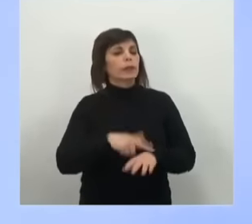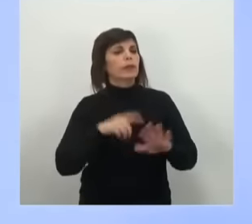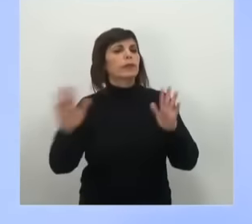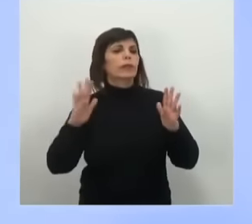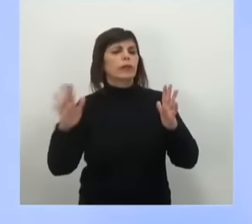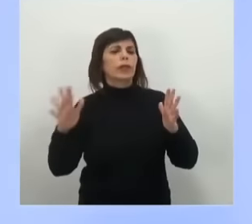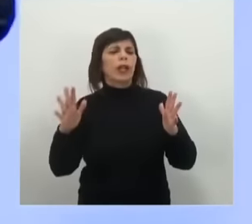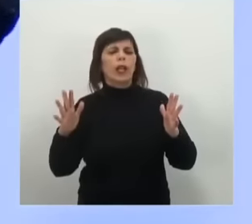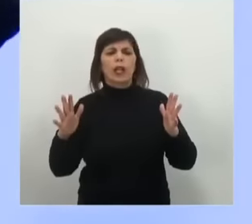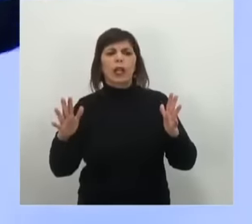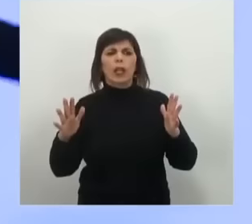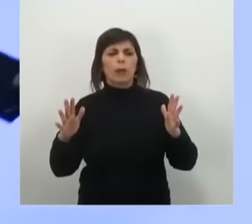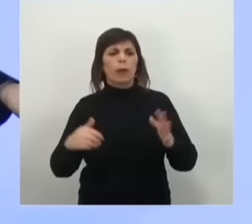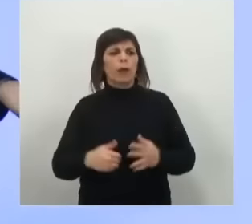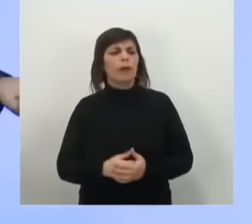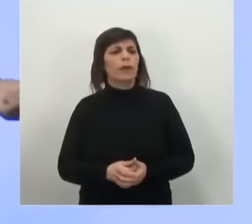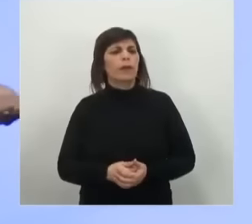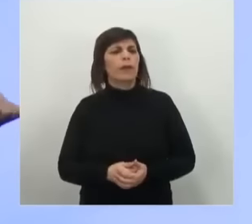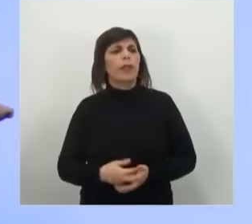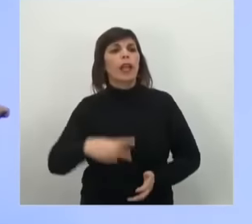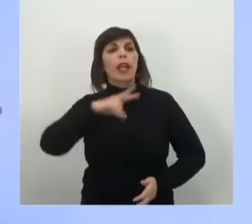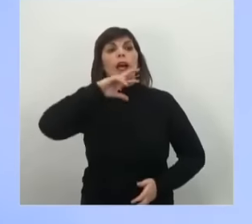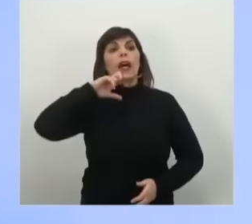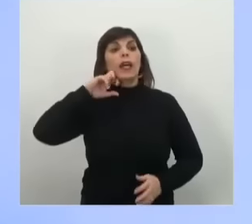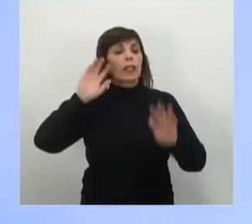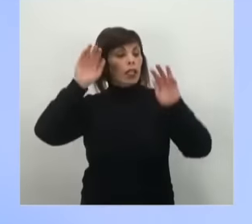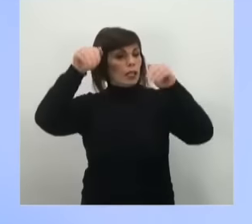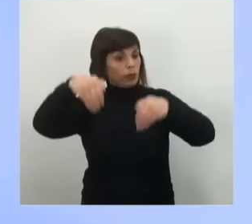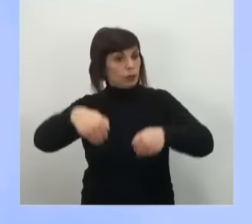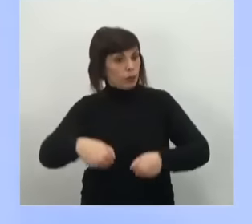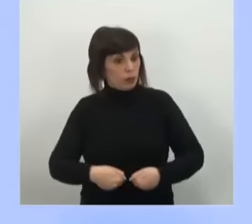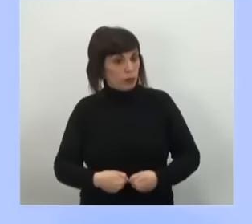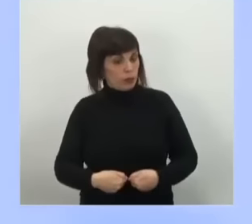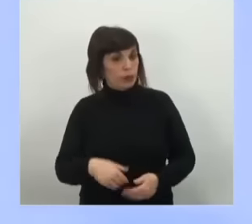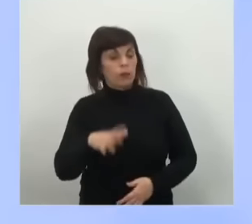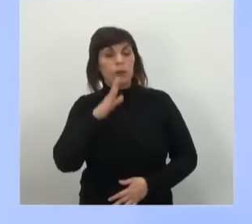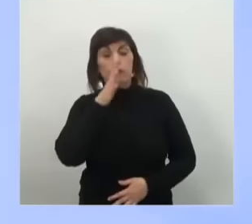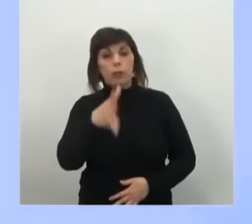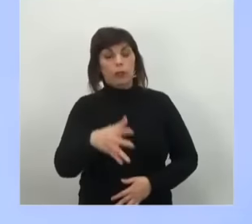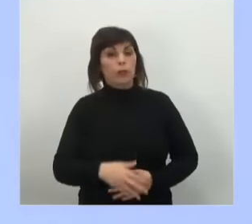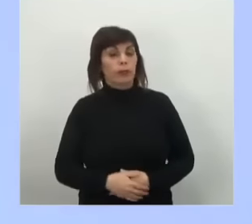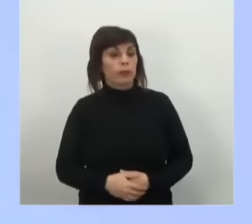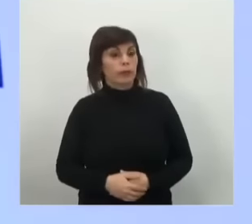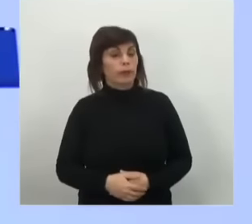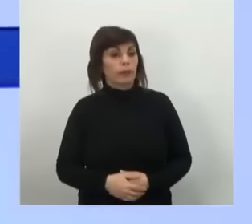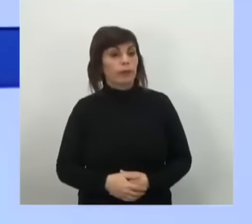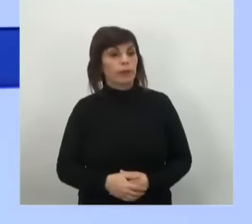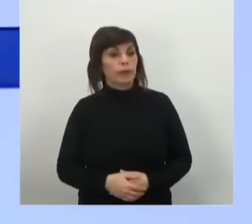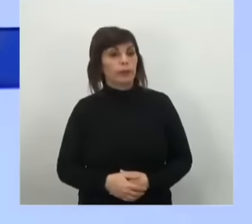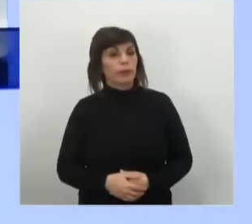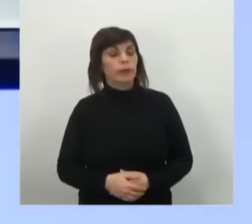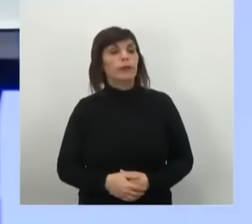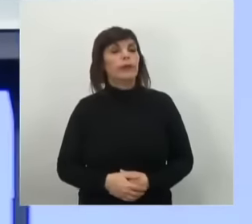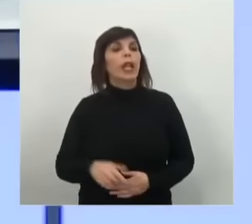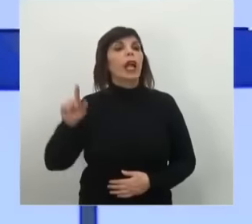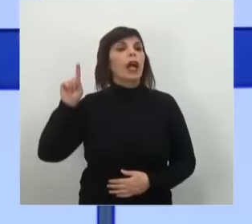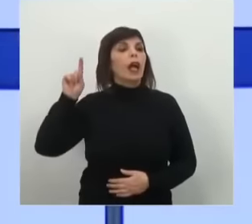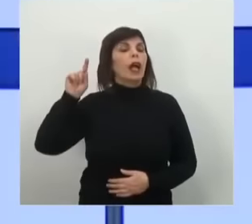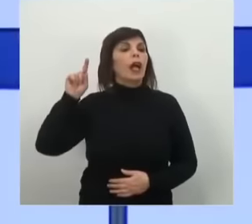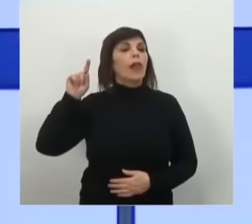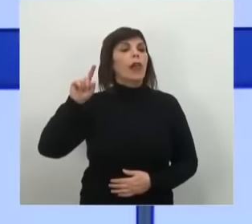crítica cuando yo retorné a Israel y saben por qué Yo sé que aquí hace frío